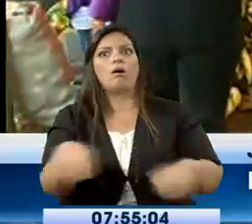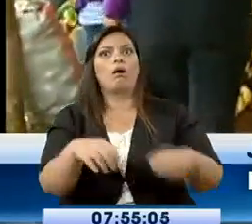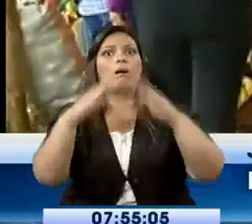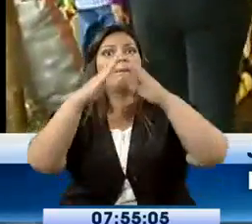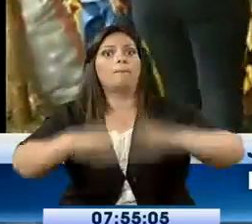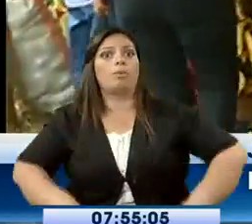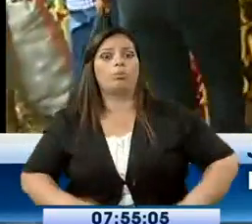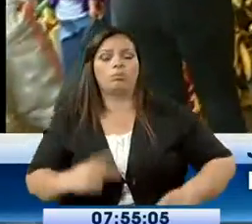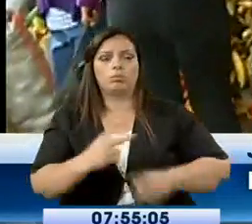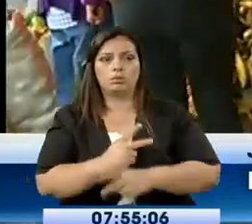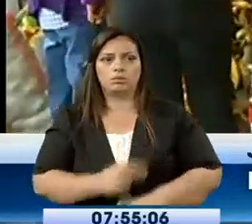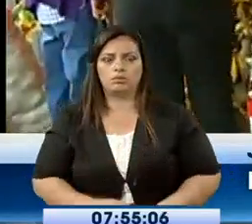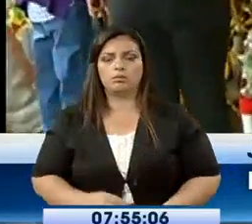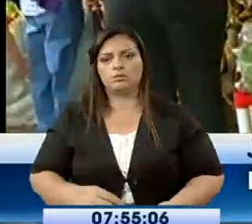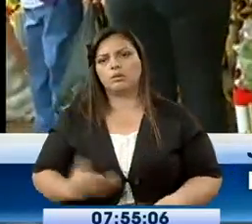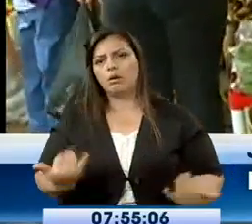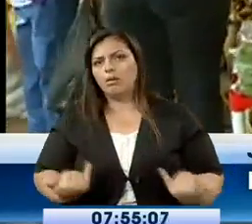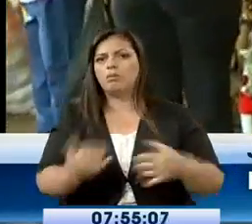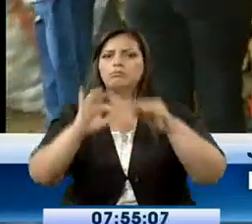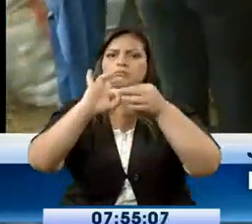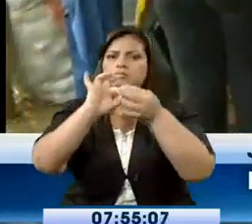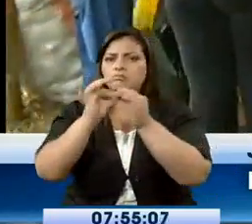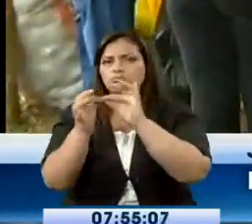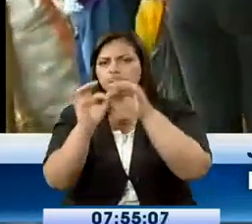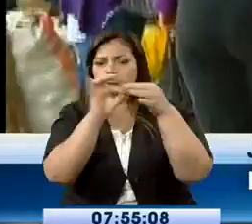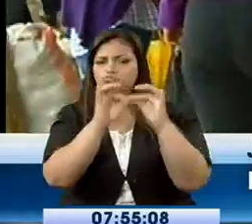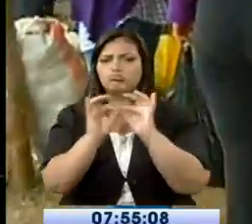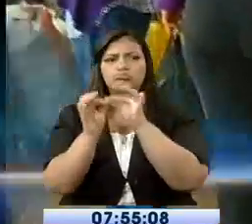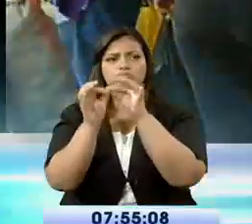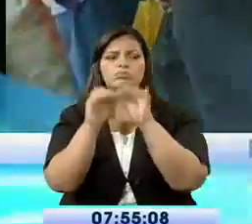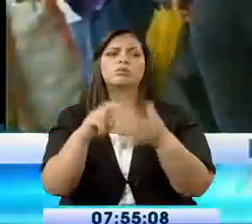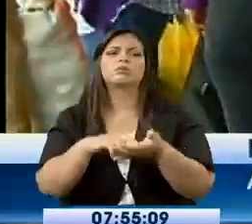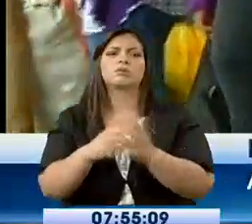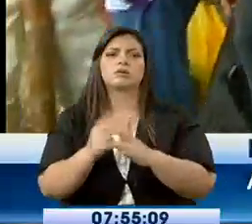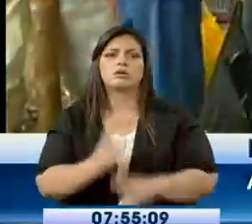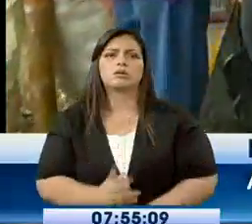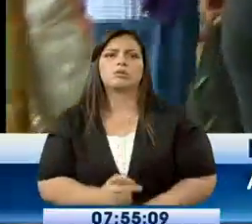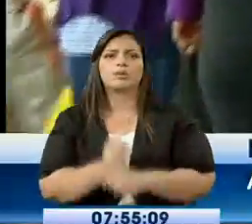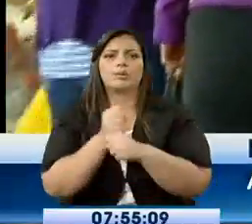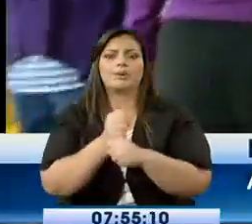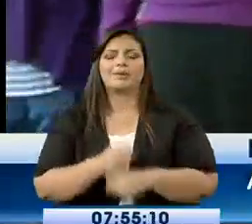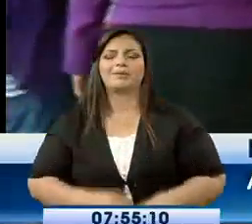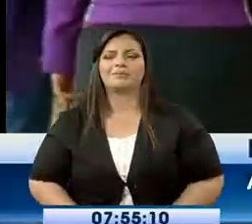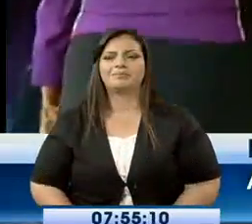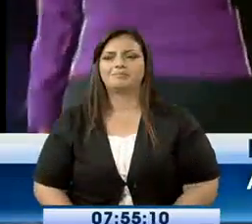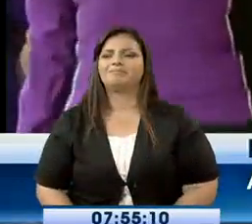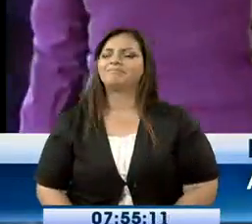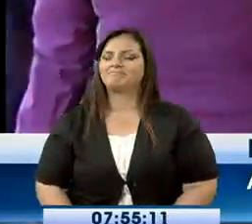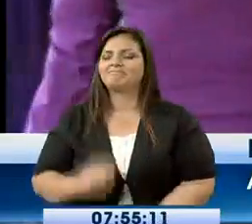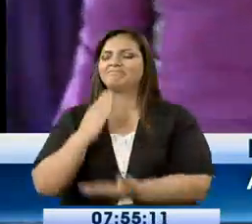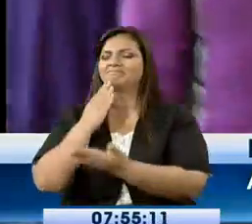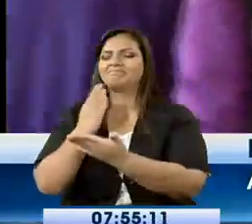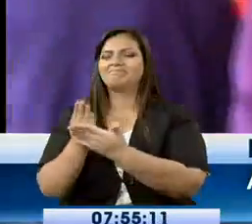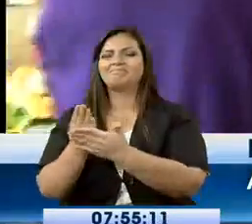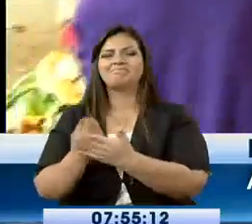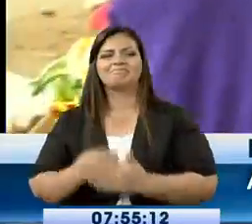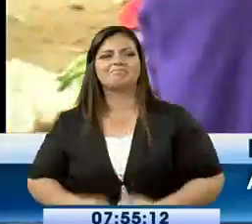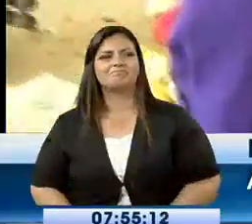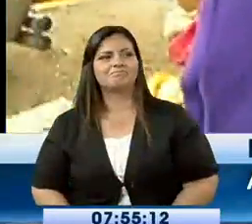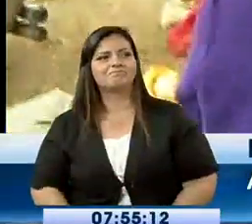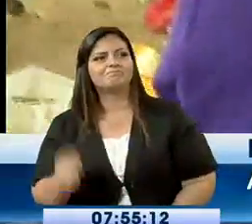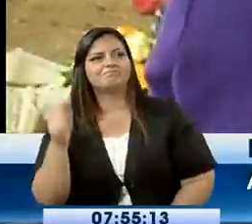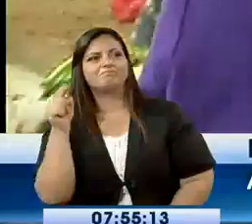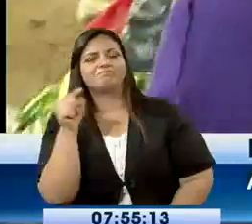todo sea por la seguridad de los comerciantes y de los clientes. Muchas gracias, pasen bien. Acá vemos también las